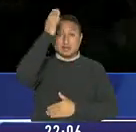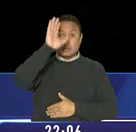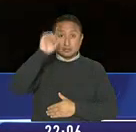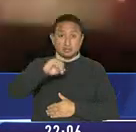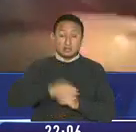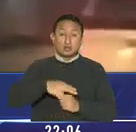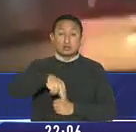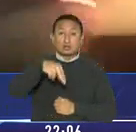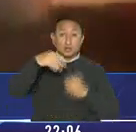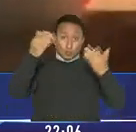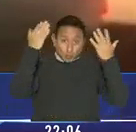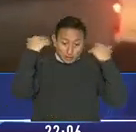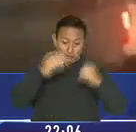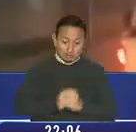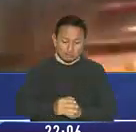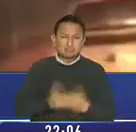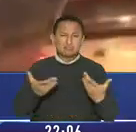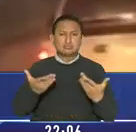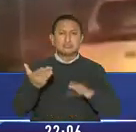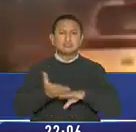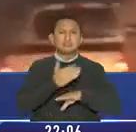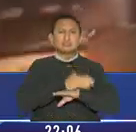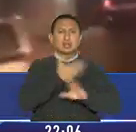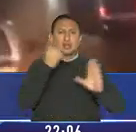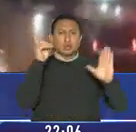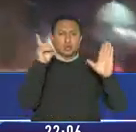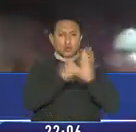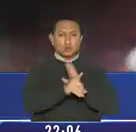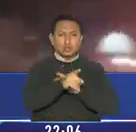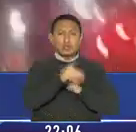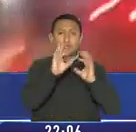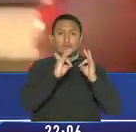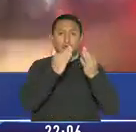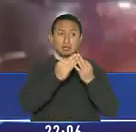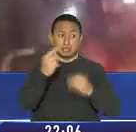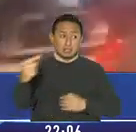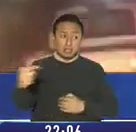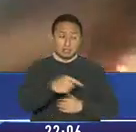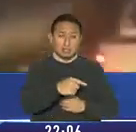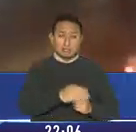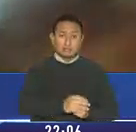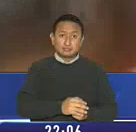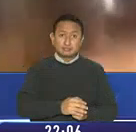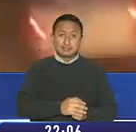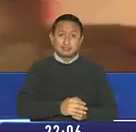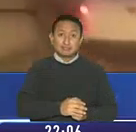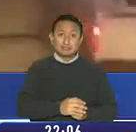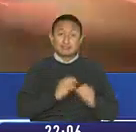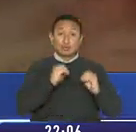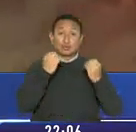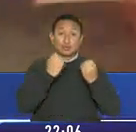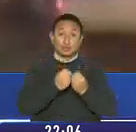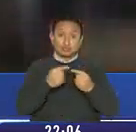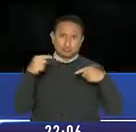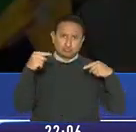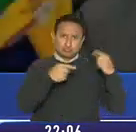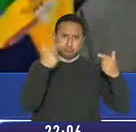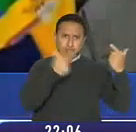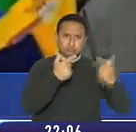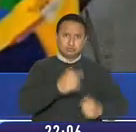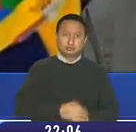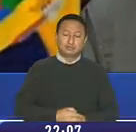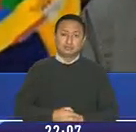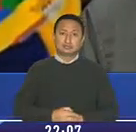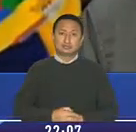Guayaquil, motivados por una denuncia reciente sobre una familia del sector que fue atacada por esta organización.